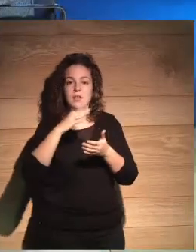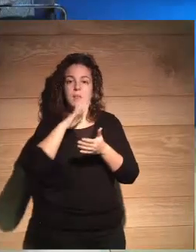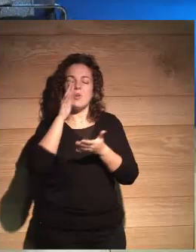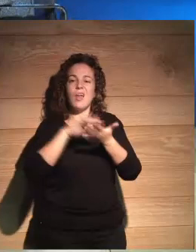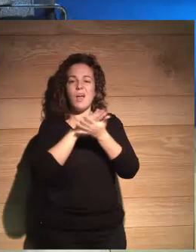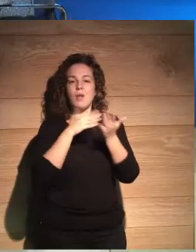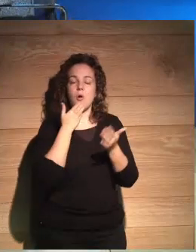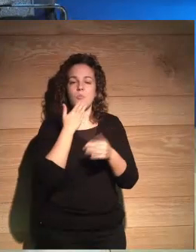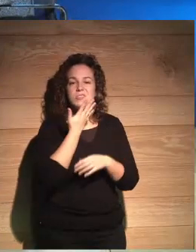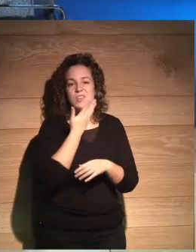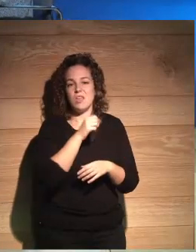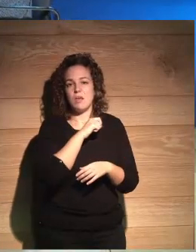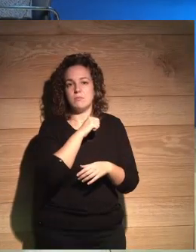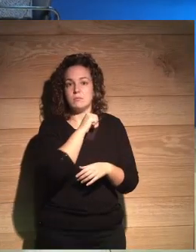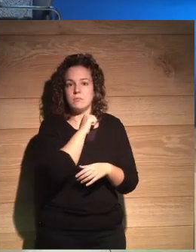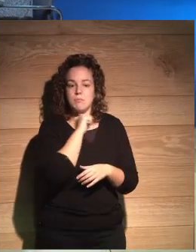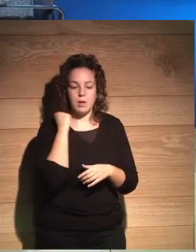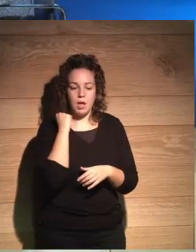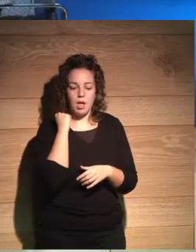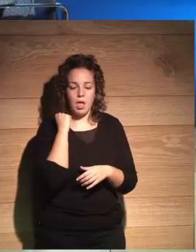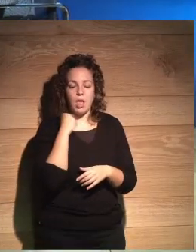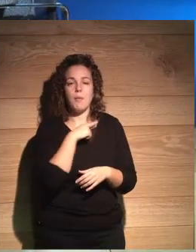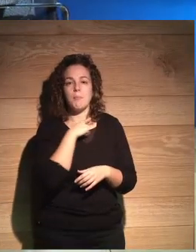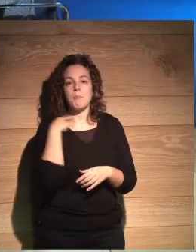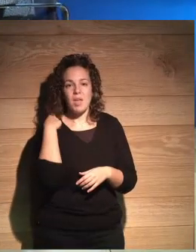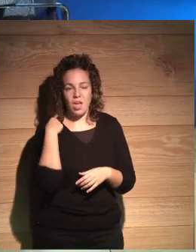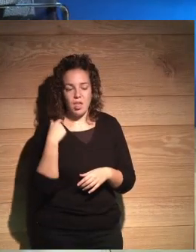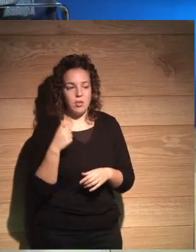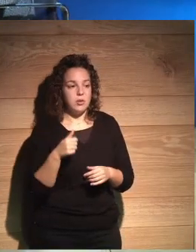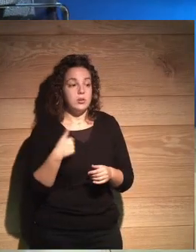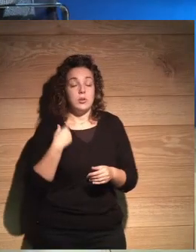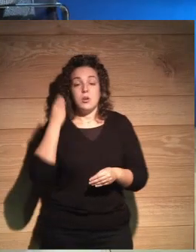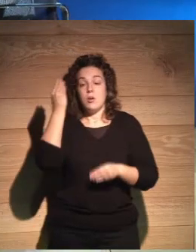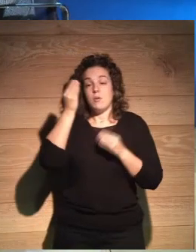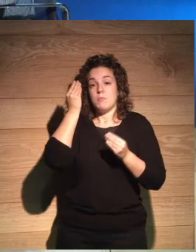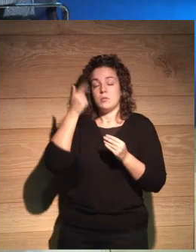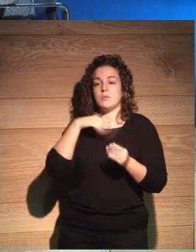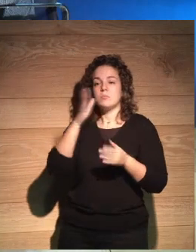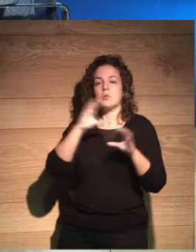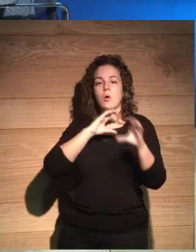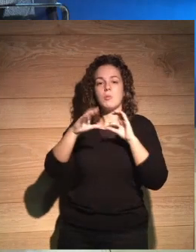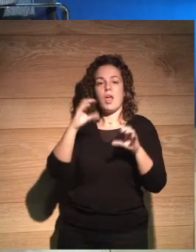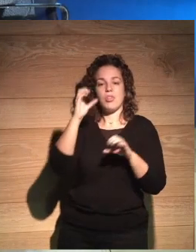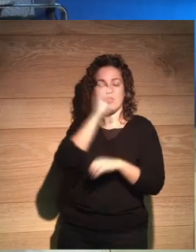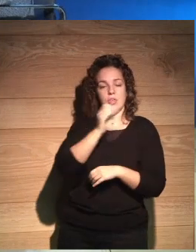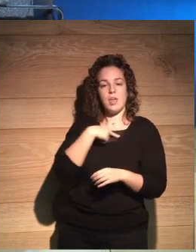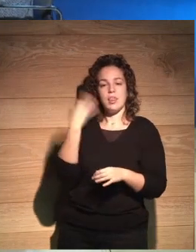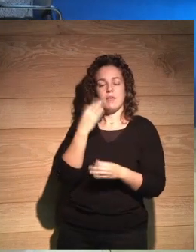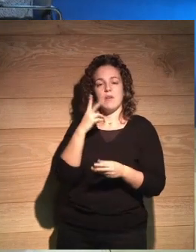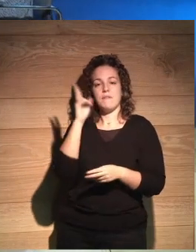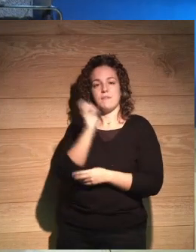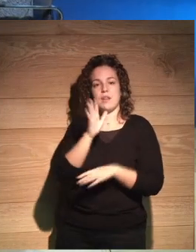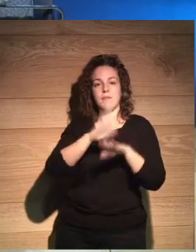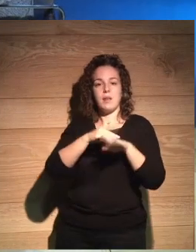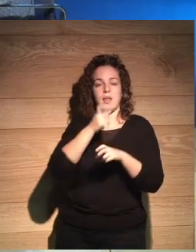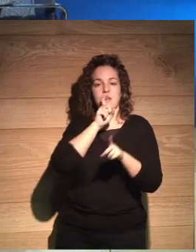¿no? Es un poco raro. Creo que la divulgación, la comunicación de la ciencia tiene que servir para